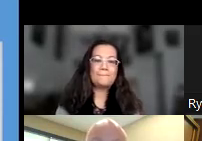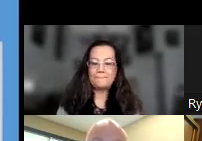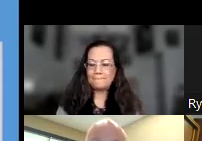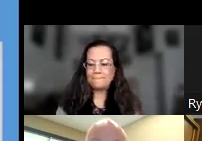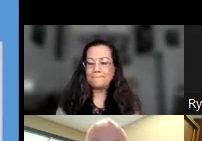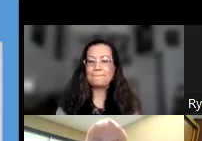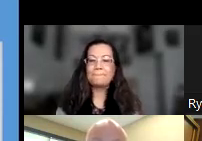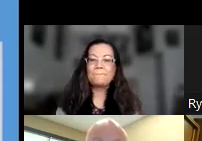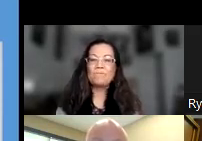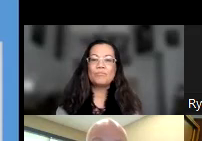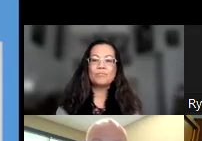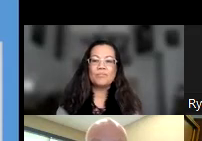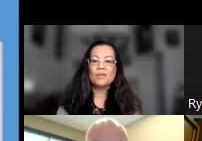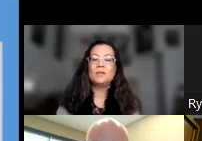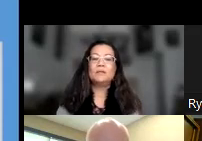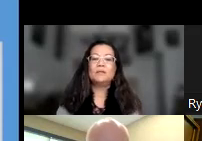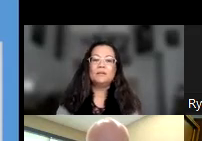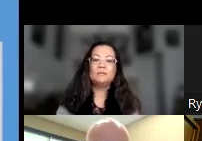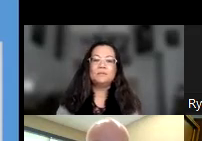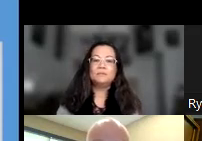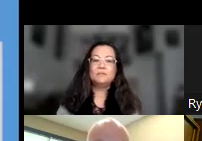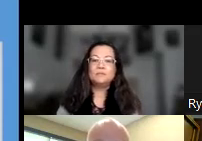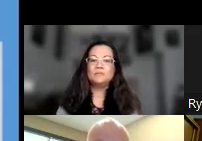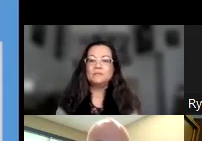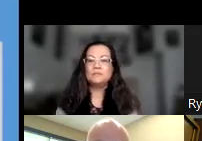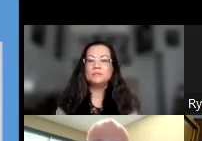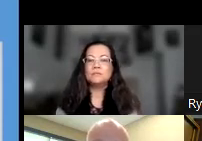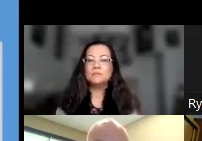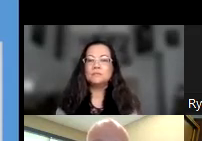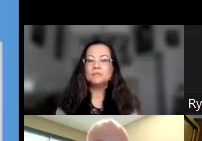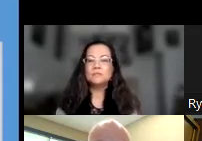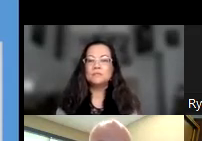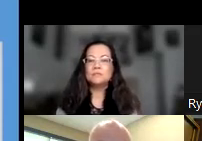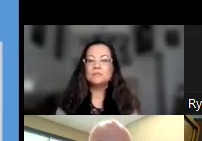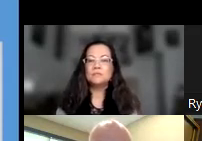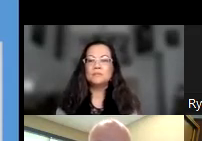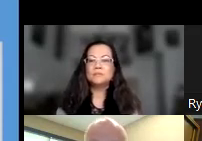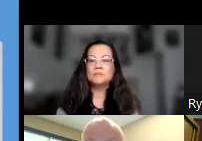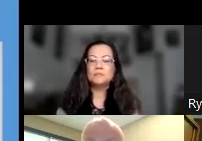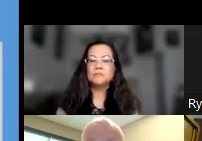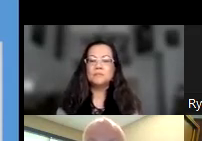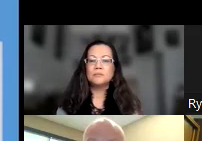diapositiva que ya hemos visto anteriormente y simplemente es para refrescarle la memoria a todos, mirando todos